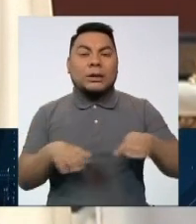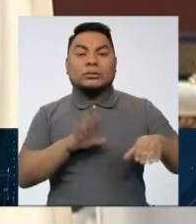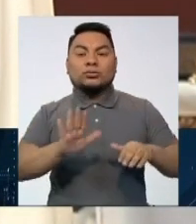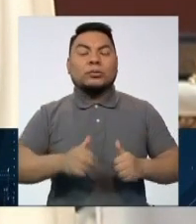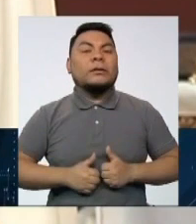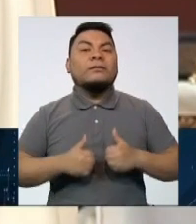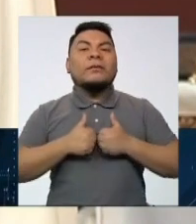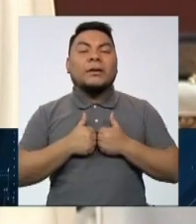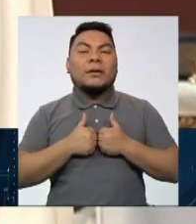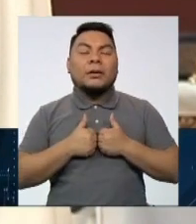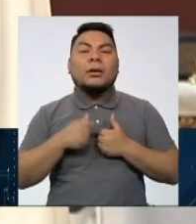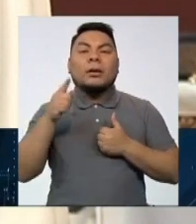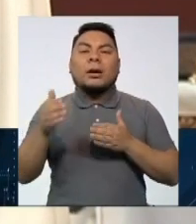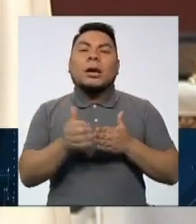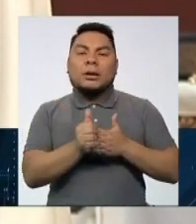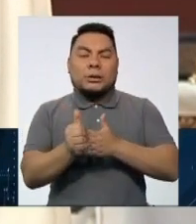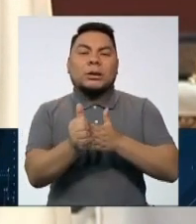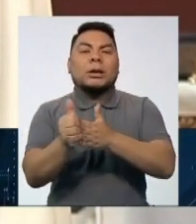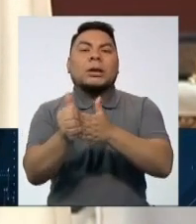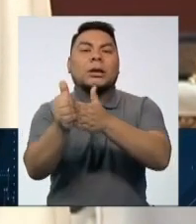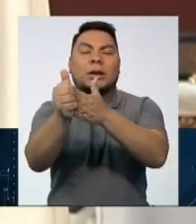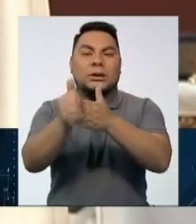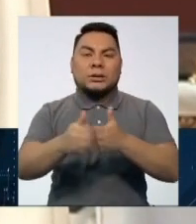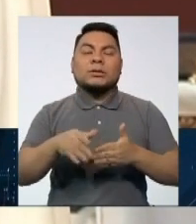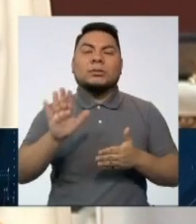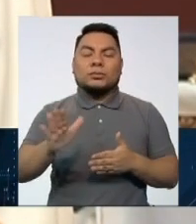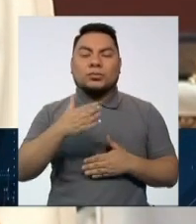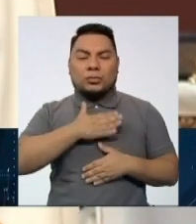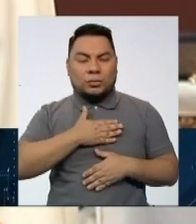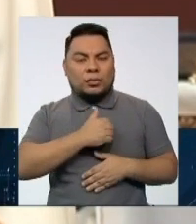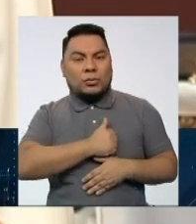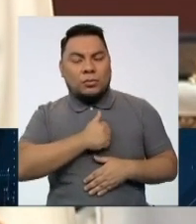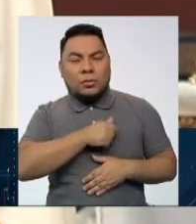vida guiarse en todo por el modo de ser